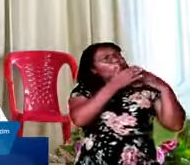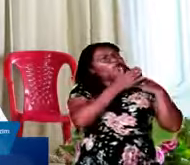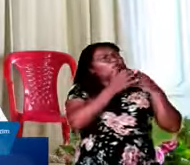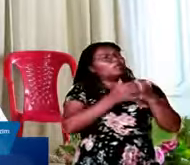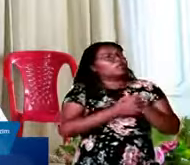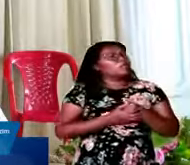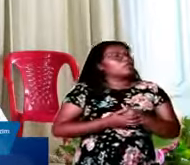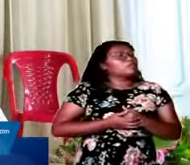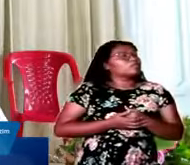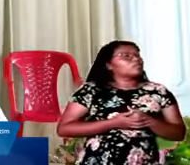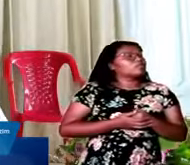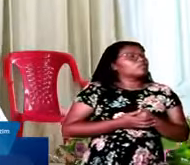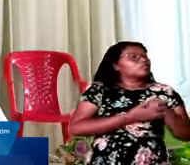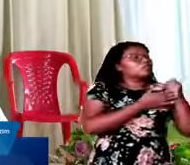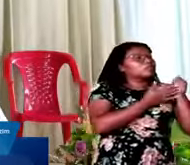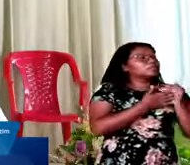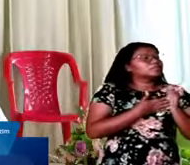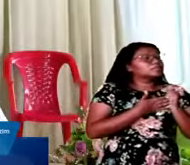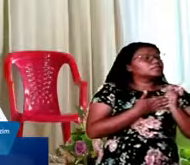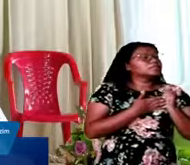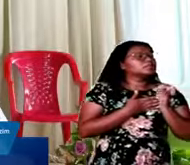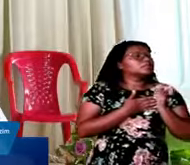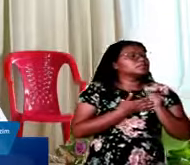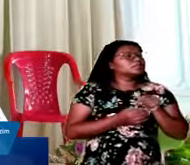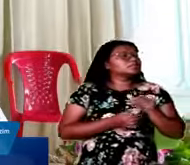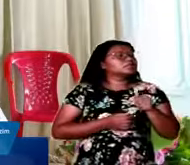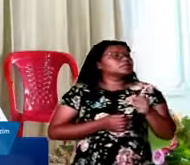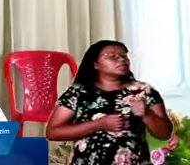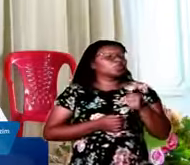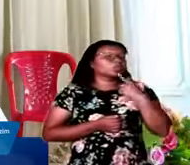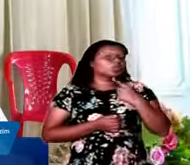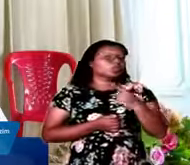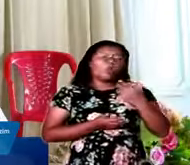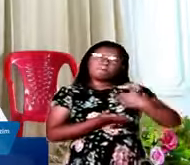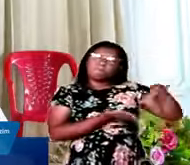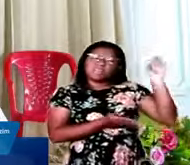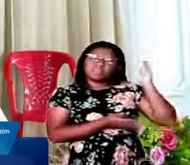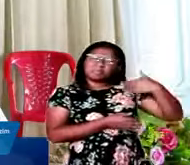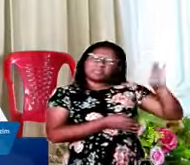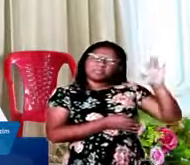mano. Y el otro le dijo, vete para tu casa sin vergüenza.